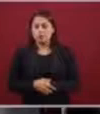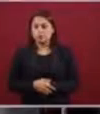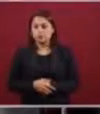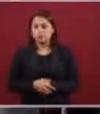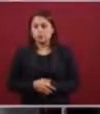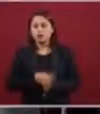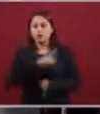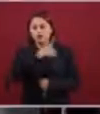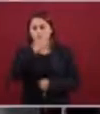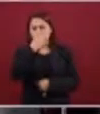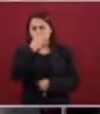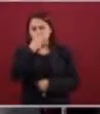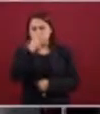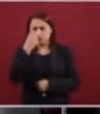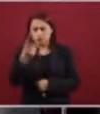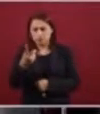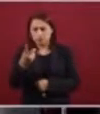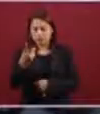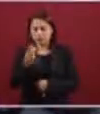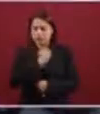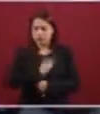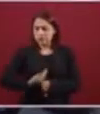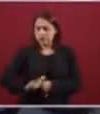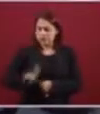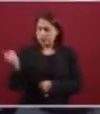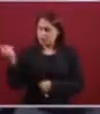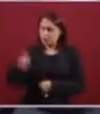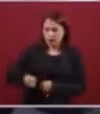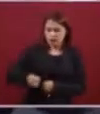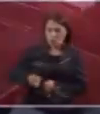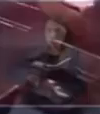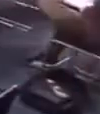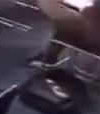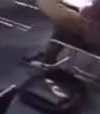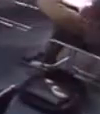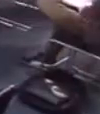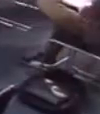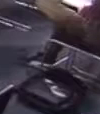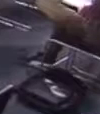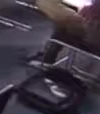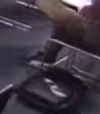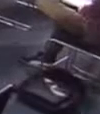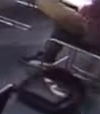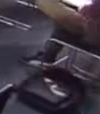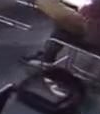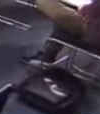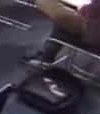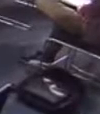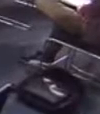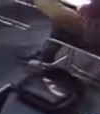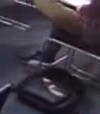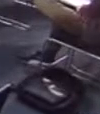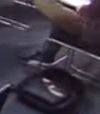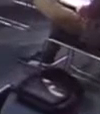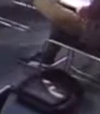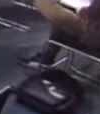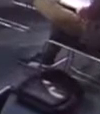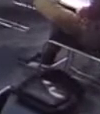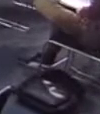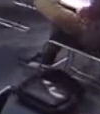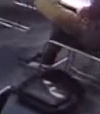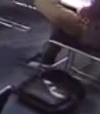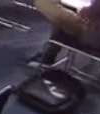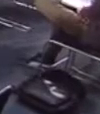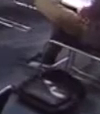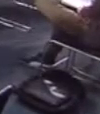que dices que el presidente no te ha dado línea, pero entonces, si me puedes explicar cuál es el objetivo de esta sección de verificado, cuáles van a ser